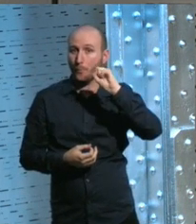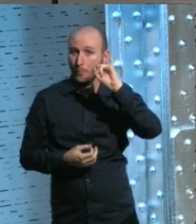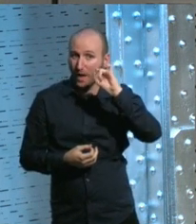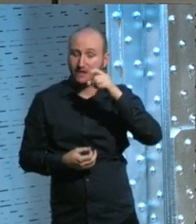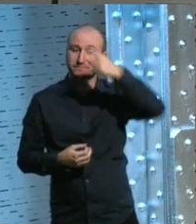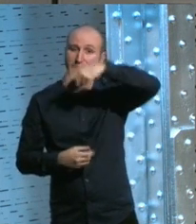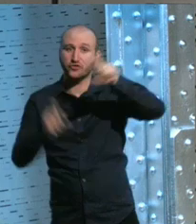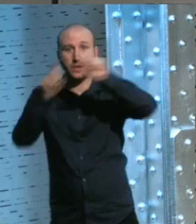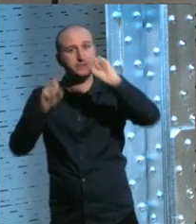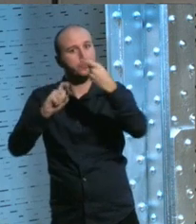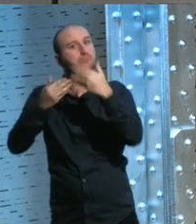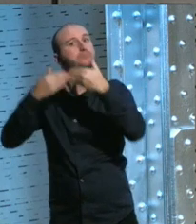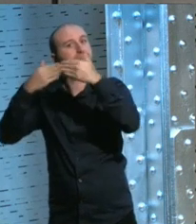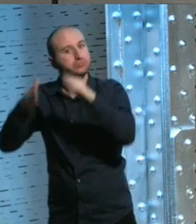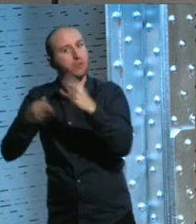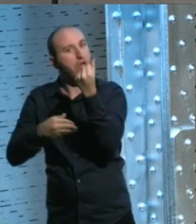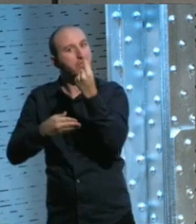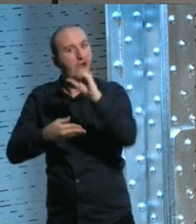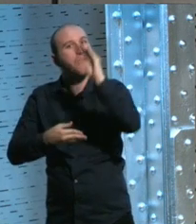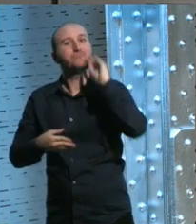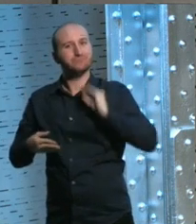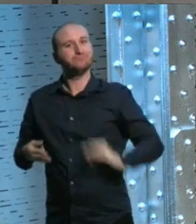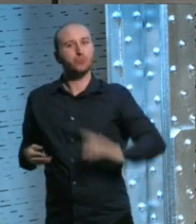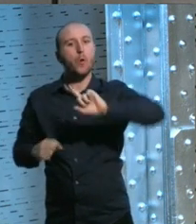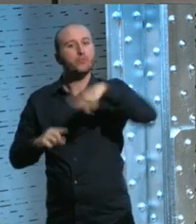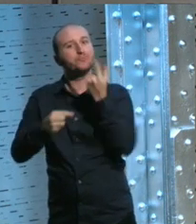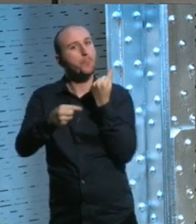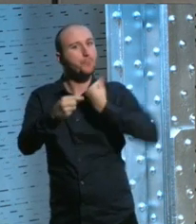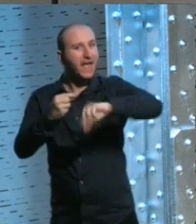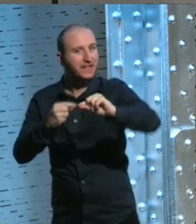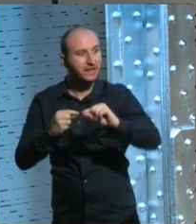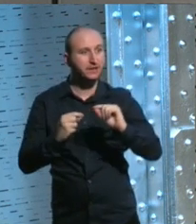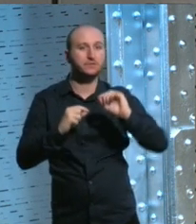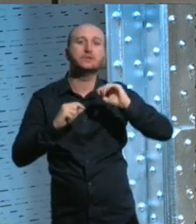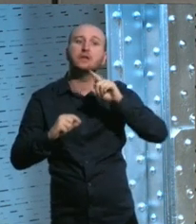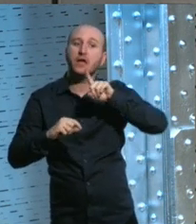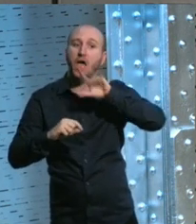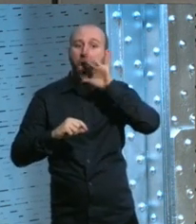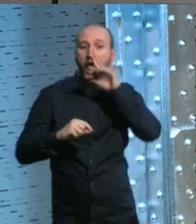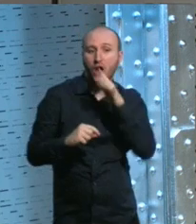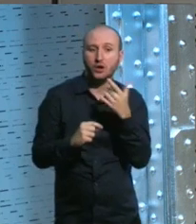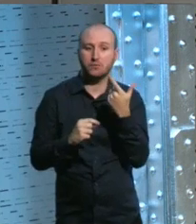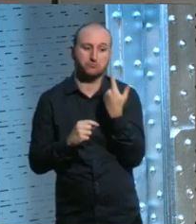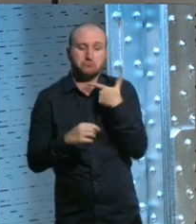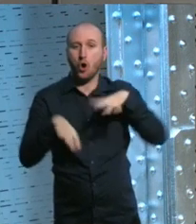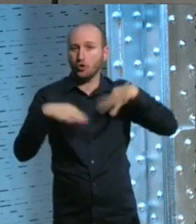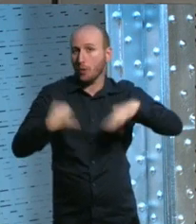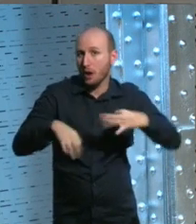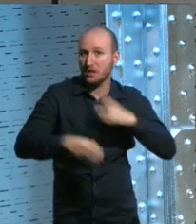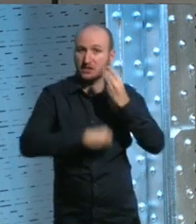empresa, ganaron dinero y quisieron hacerlo, la vendieron, y quisieron hacer lo que se suele hacer, es